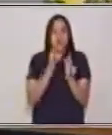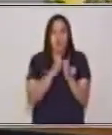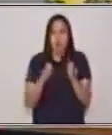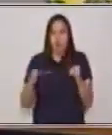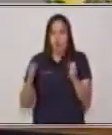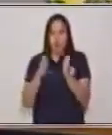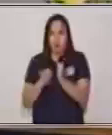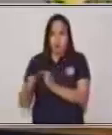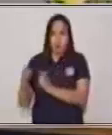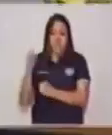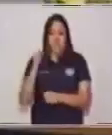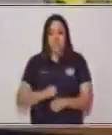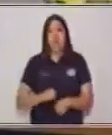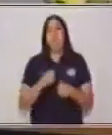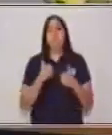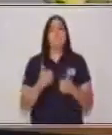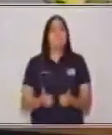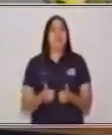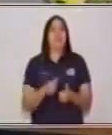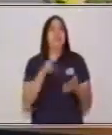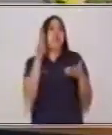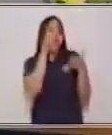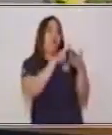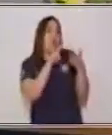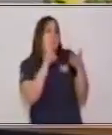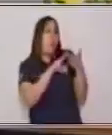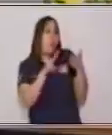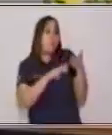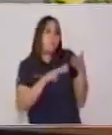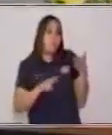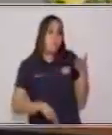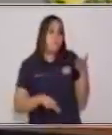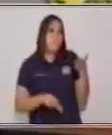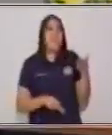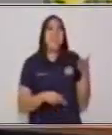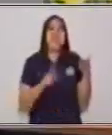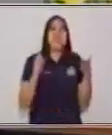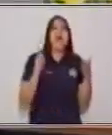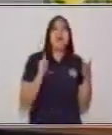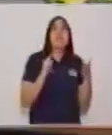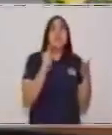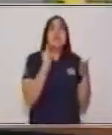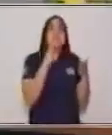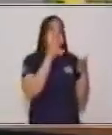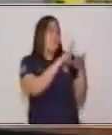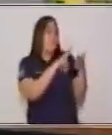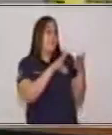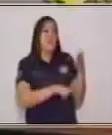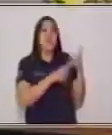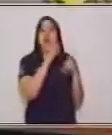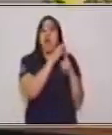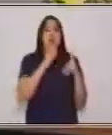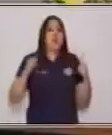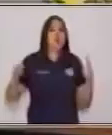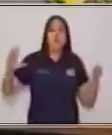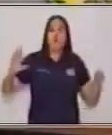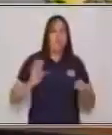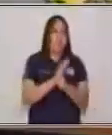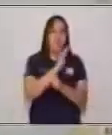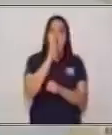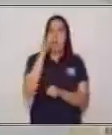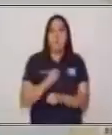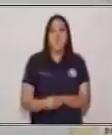Muy bien, leemos de primero, es instrucción general. Leemos la oración por completo para ver si